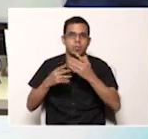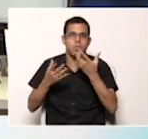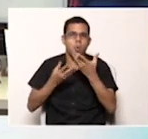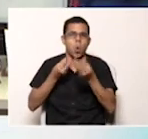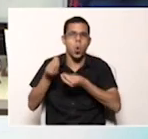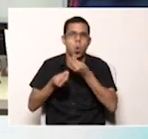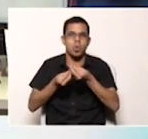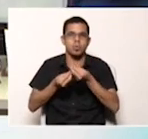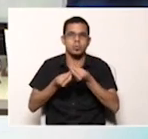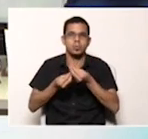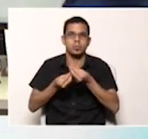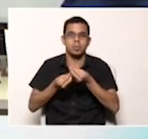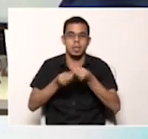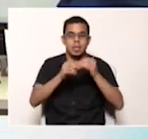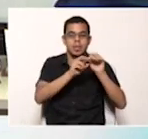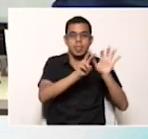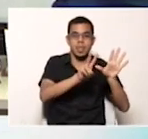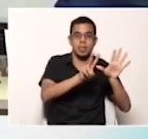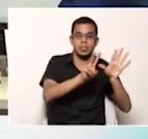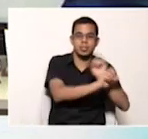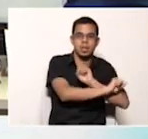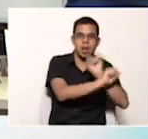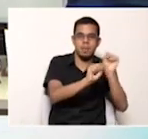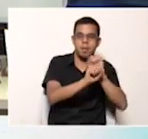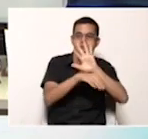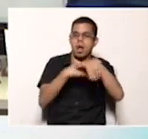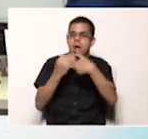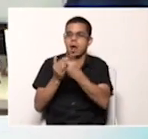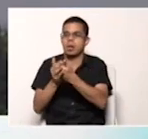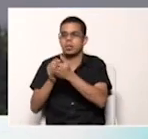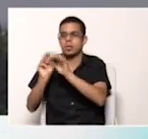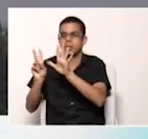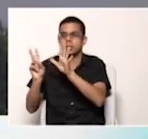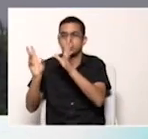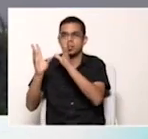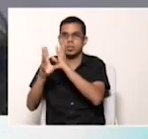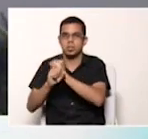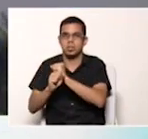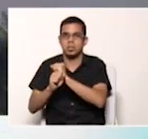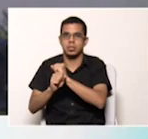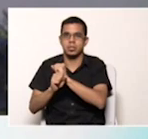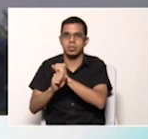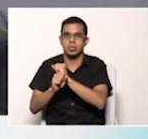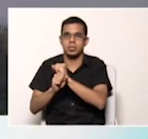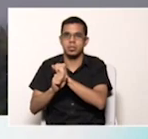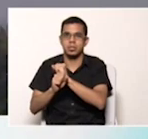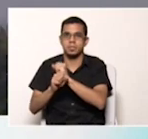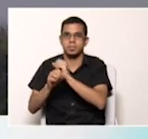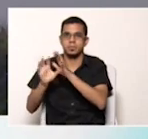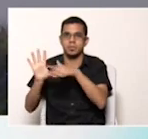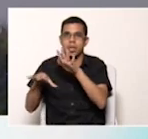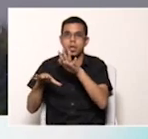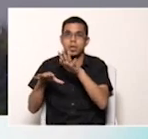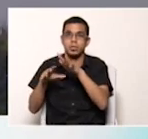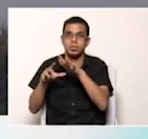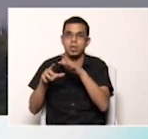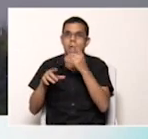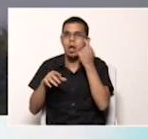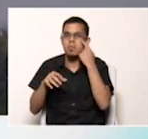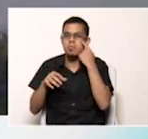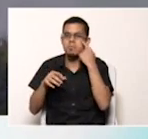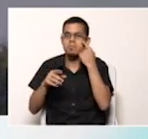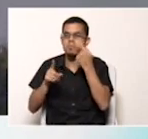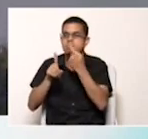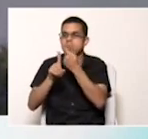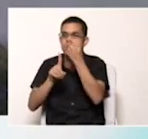un horario de 7 de la mañana hasta las 6 de la tarde y medimos desde las 7 a las 10, a las 12, a las 3 y a las